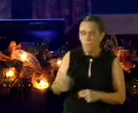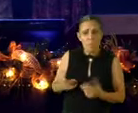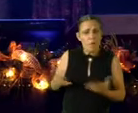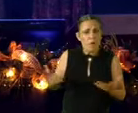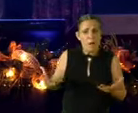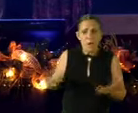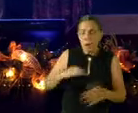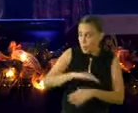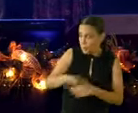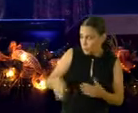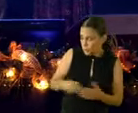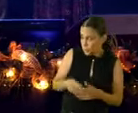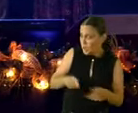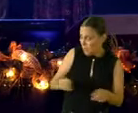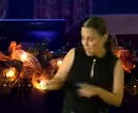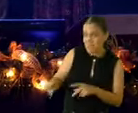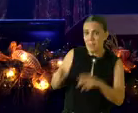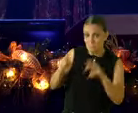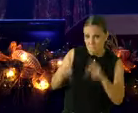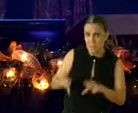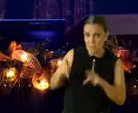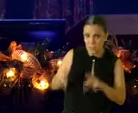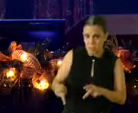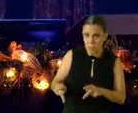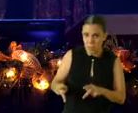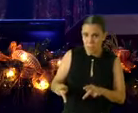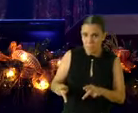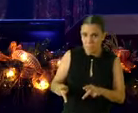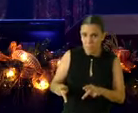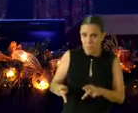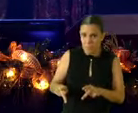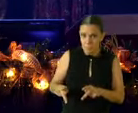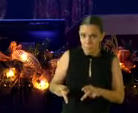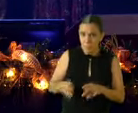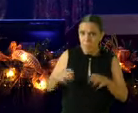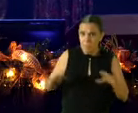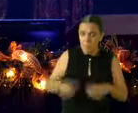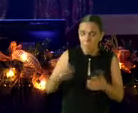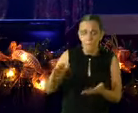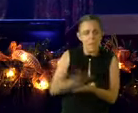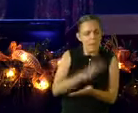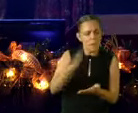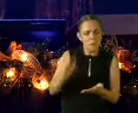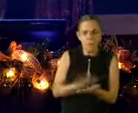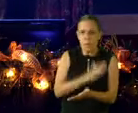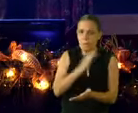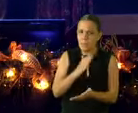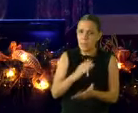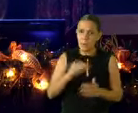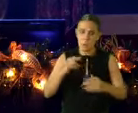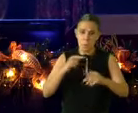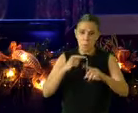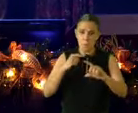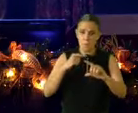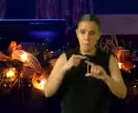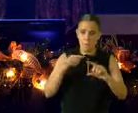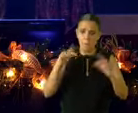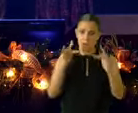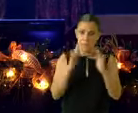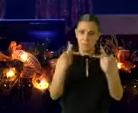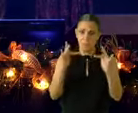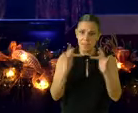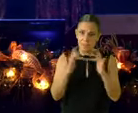prepararle para poder entrar a Israel, ¿verdad? Toda la documentación y las cosas por internet en el aeropuerto. Eso fue en Puerto